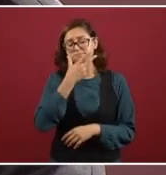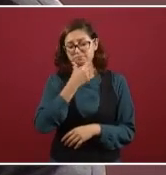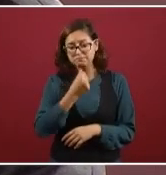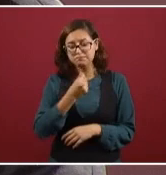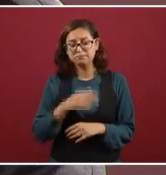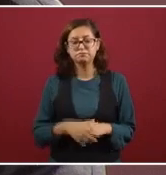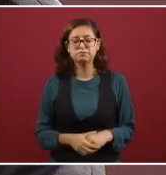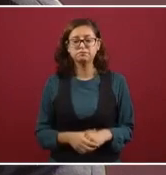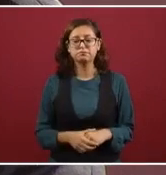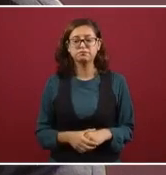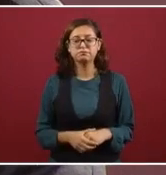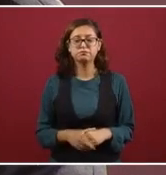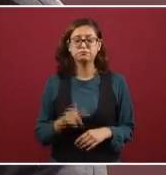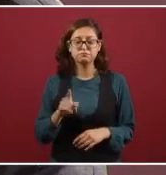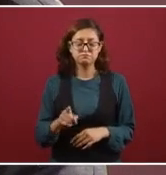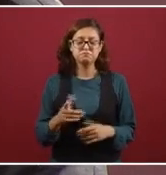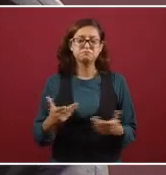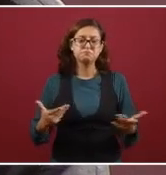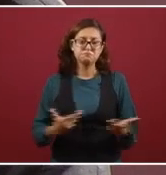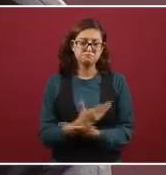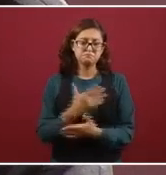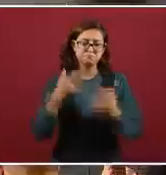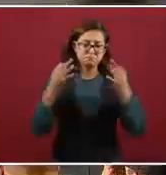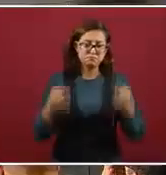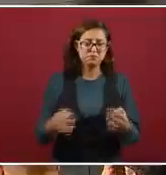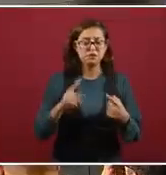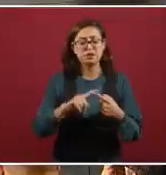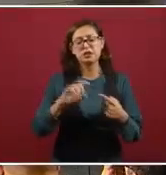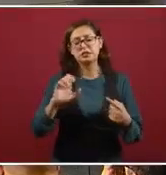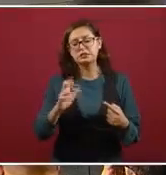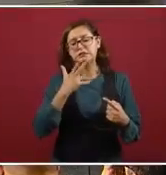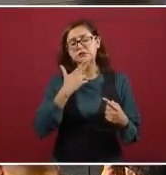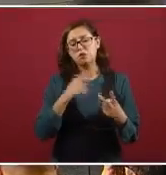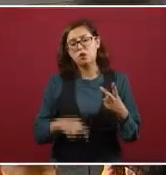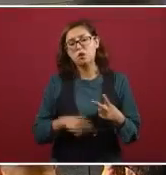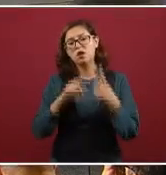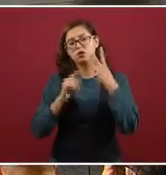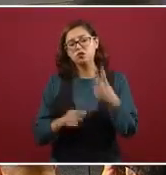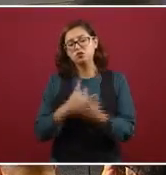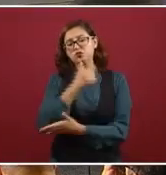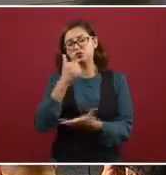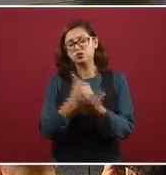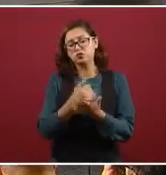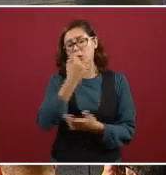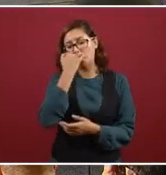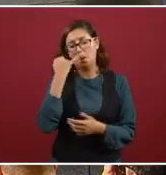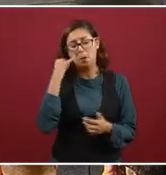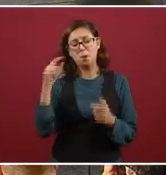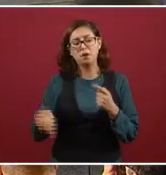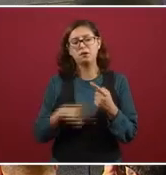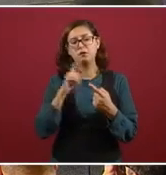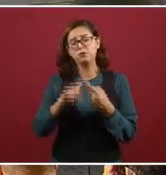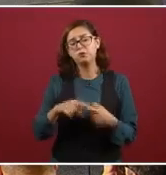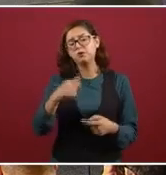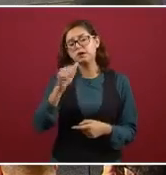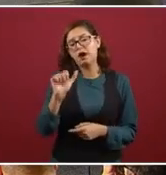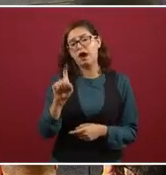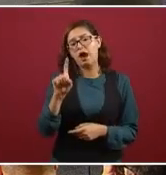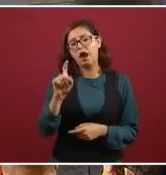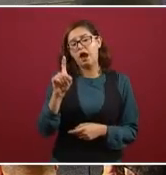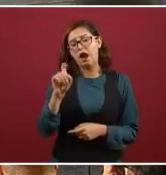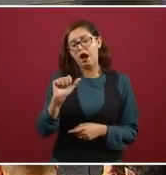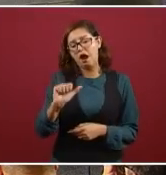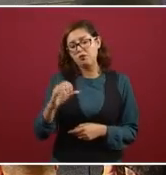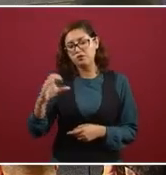originarios de la ciudad de Chihuahua, una persona, 2 de Ciudad Juárez, una de Aguascalientes, una de